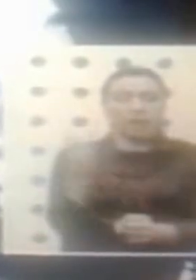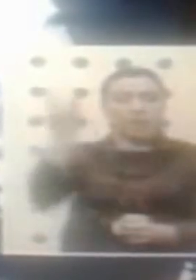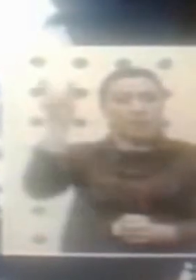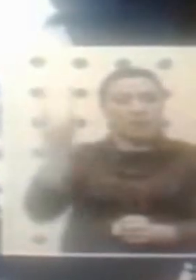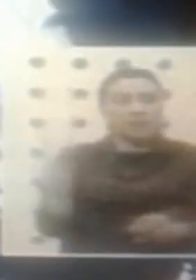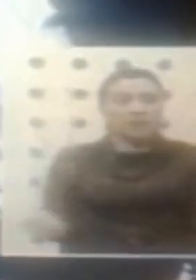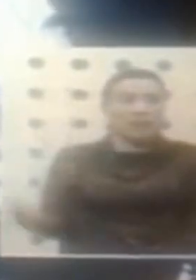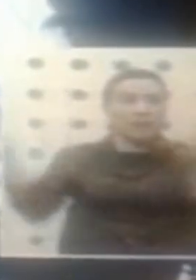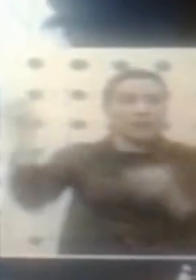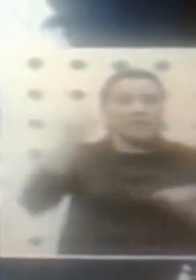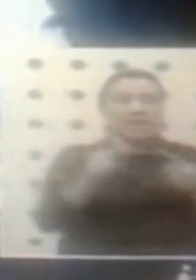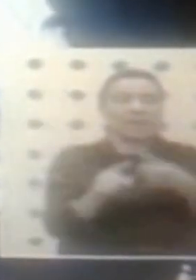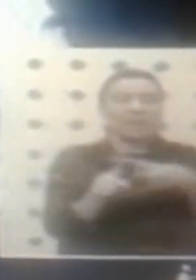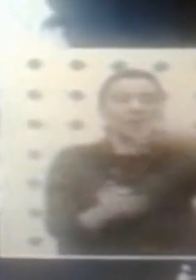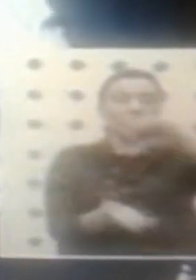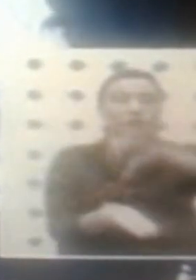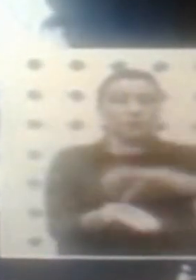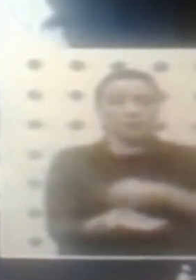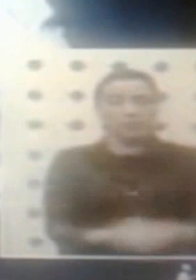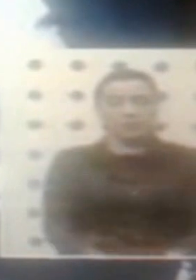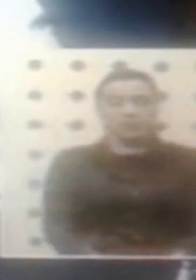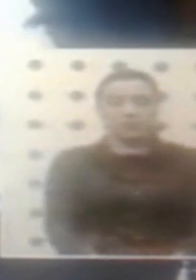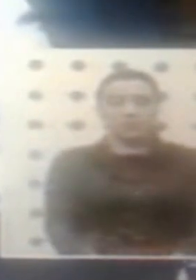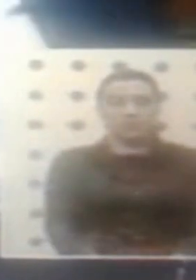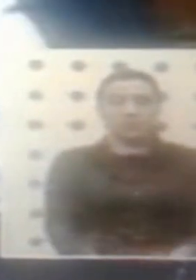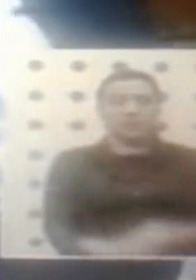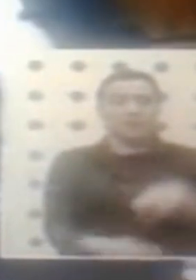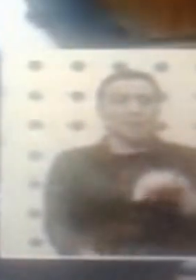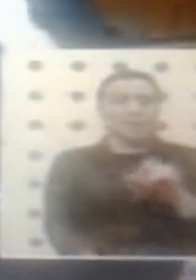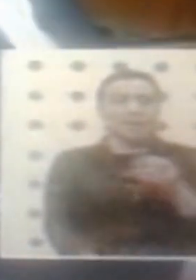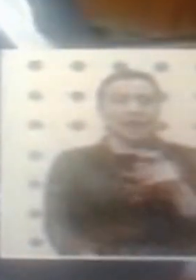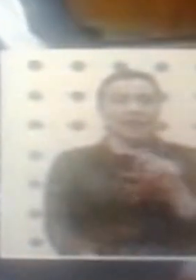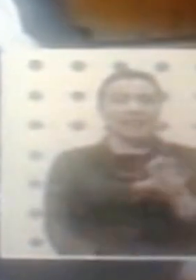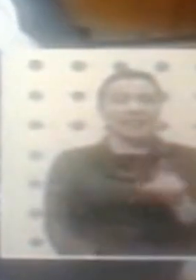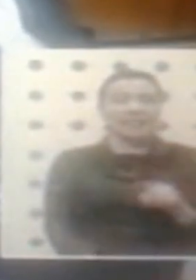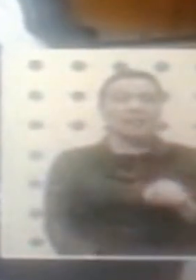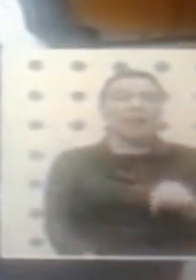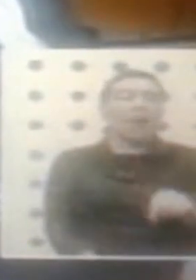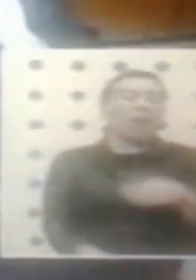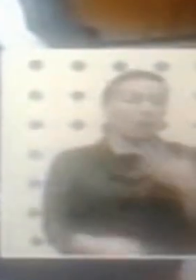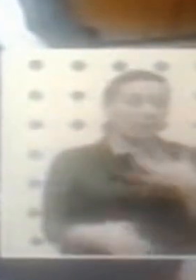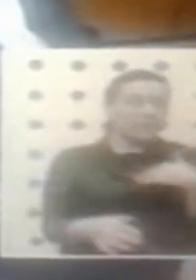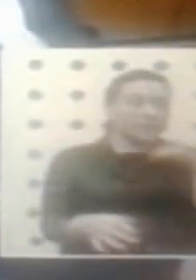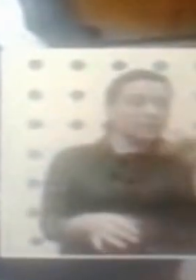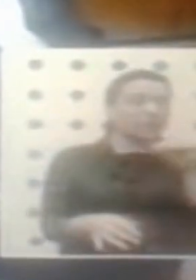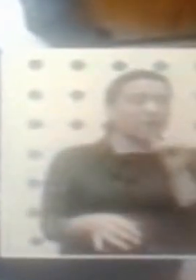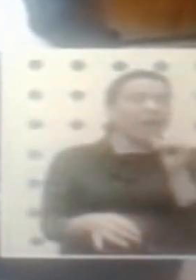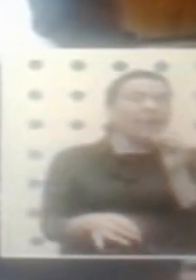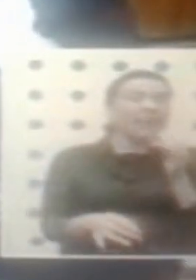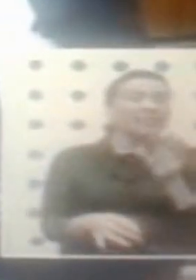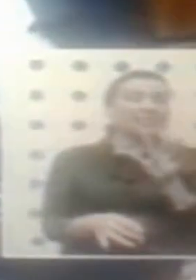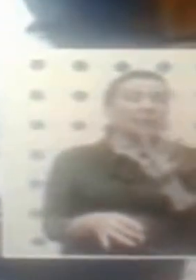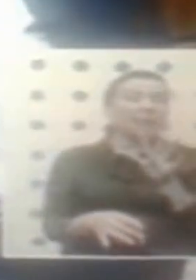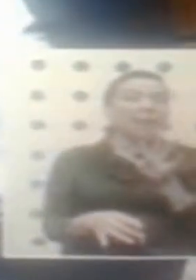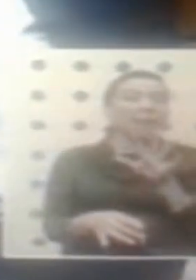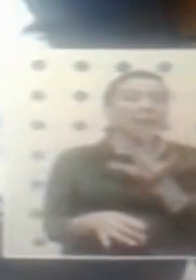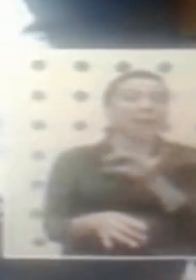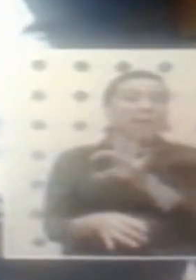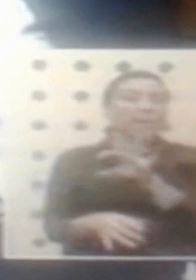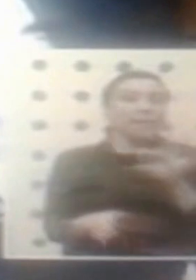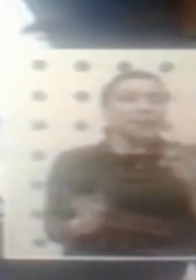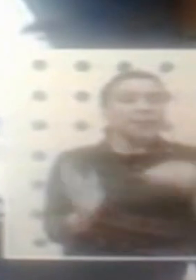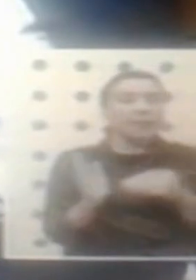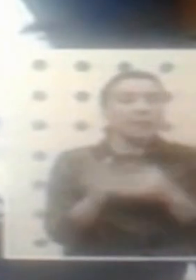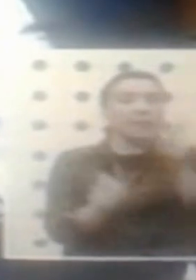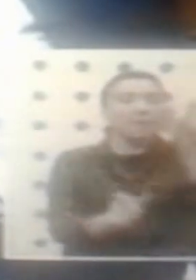personas migrantes. Tenemos antecedentes que ya estamos cercanos al 500.000 de personas que se han